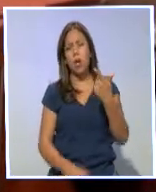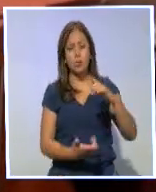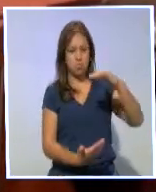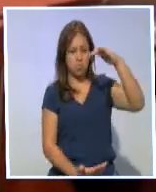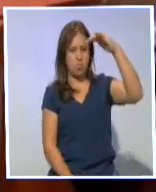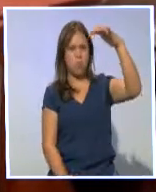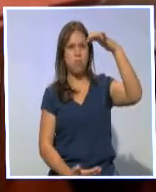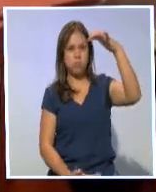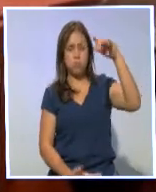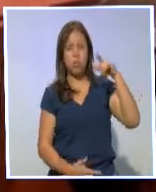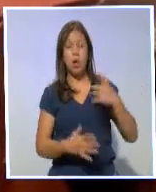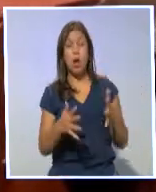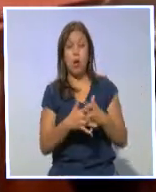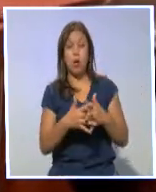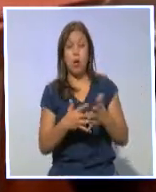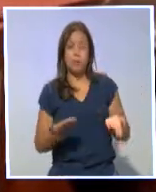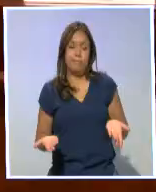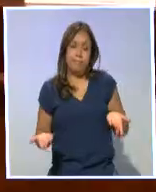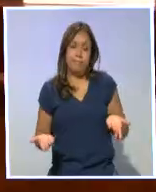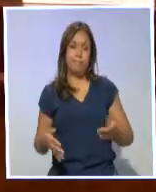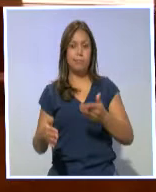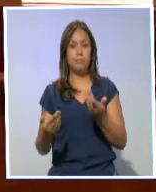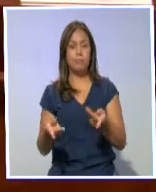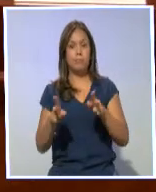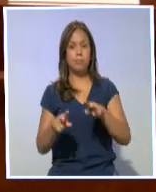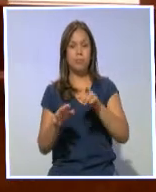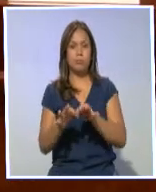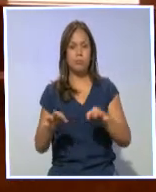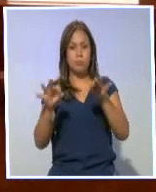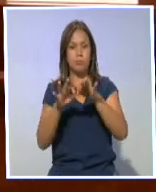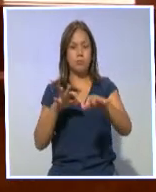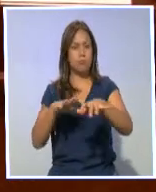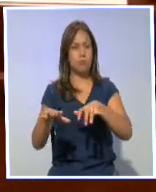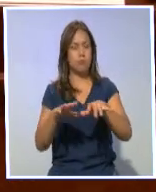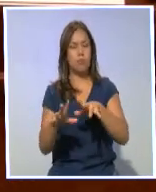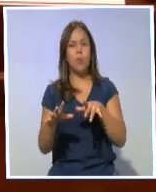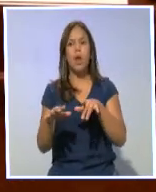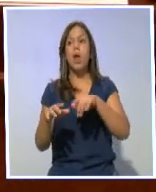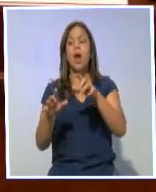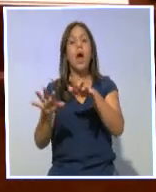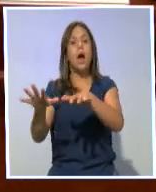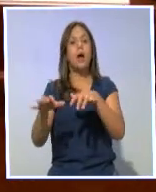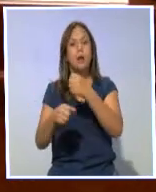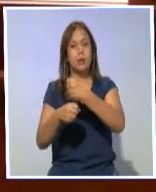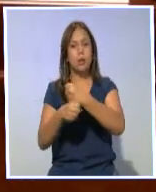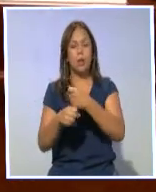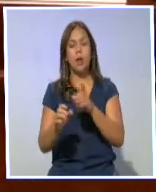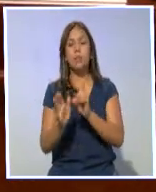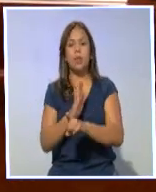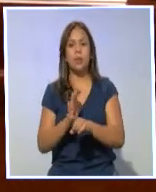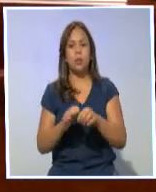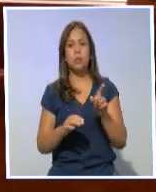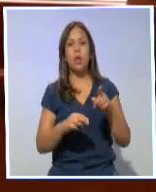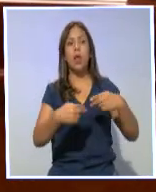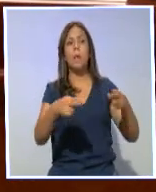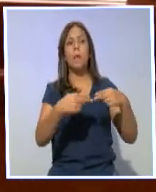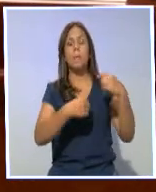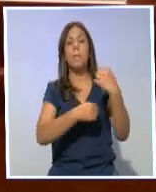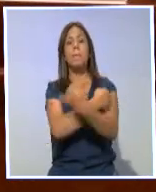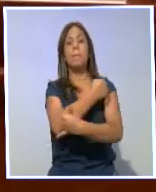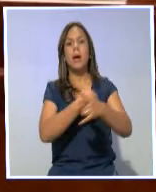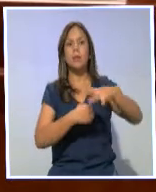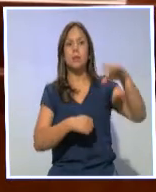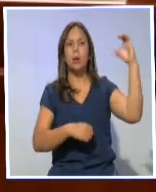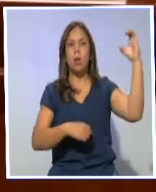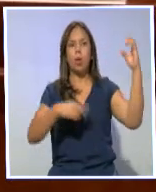arroz. Igualmente manifestó que también es importante la acción de los pequeños agricultores para denunciar el contrabando desde los países vecinos y de